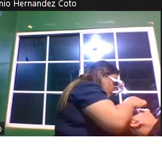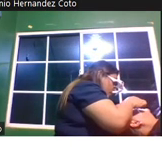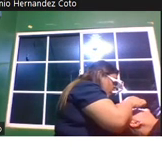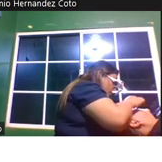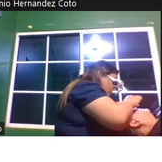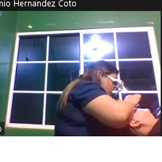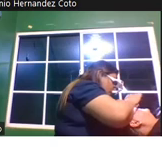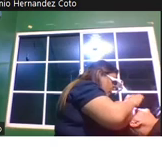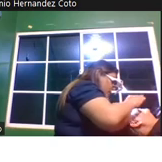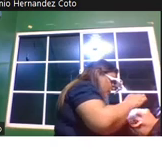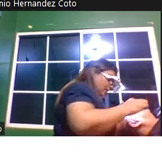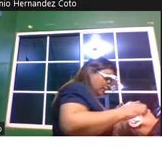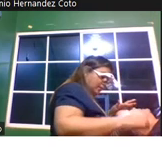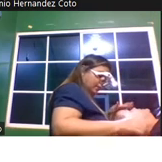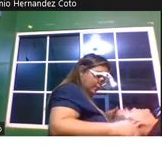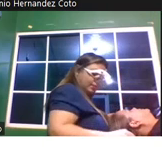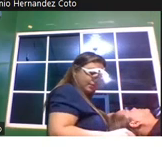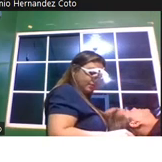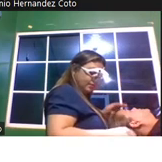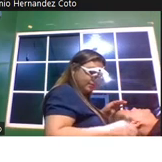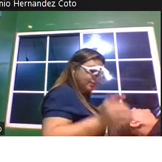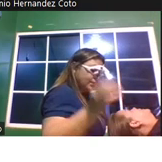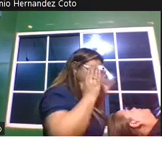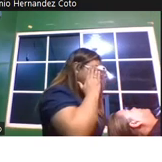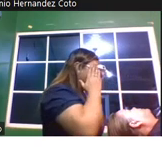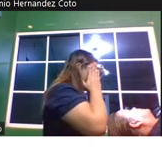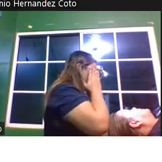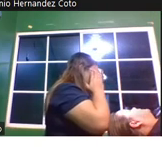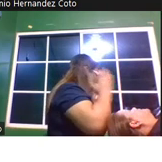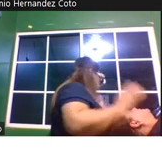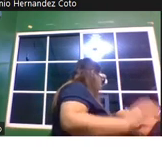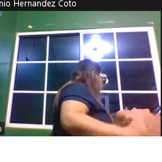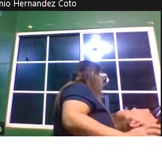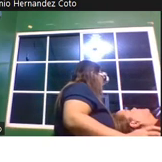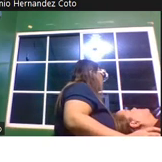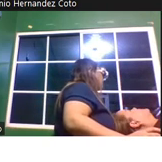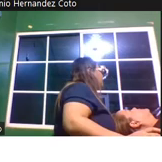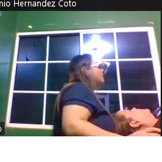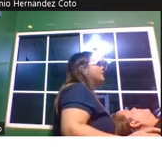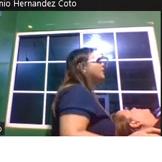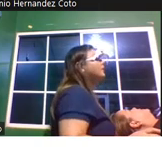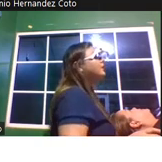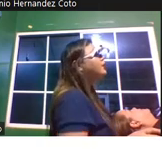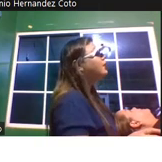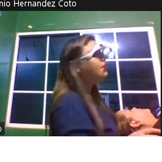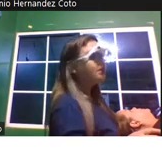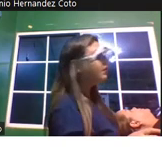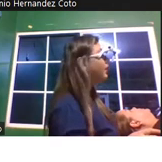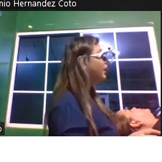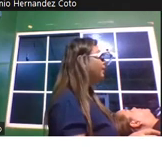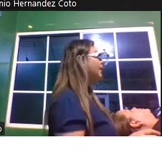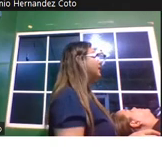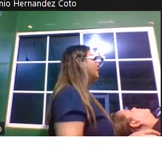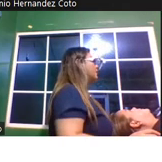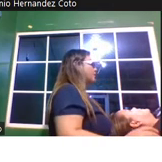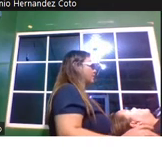hay que establecer esa línea clara en donde nosotros nos manejamos directamente a través de la parte